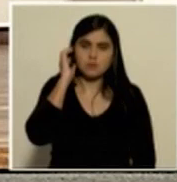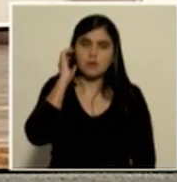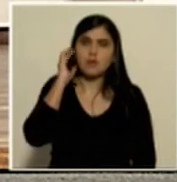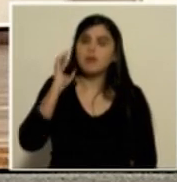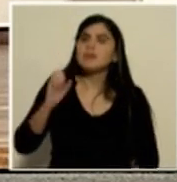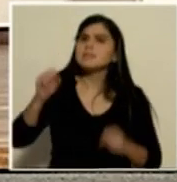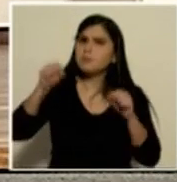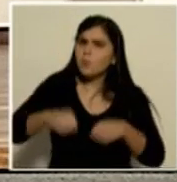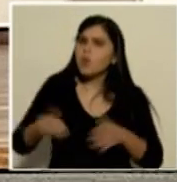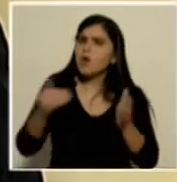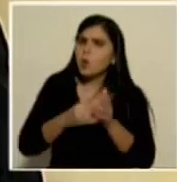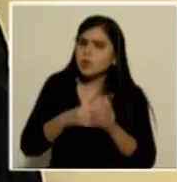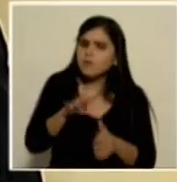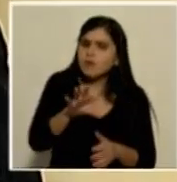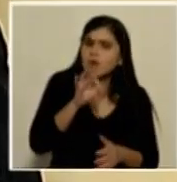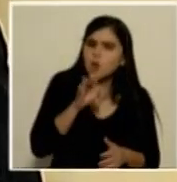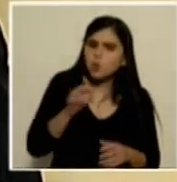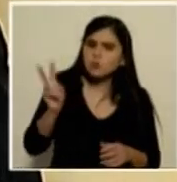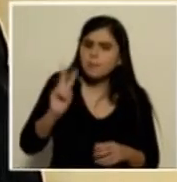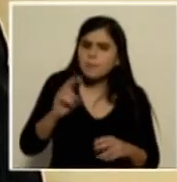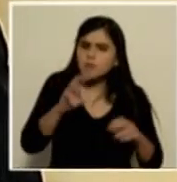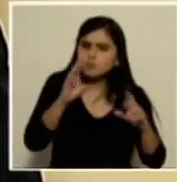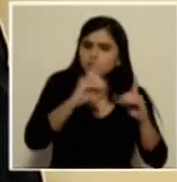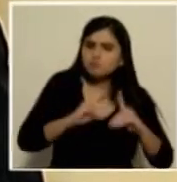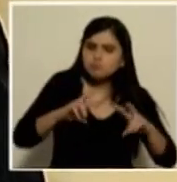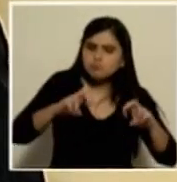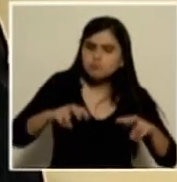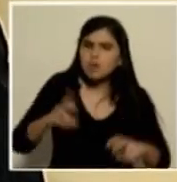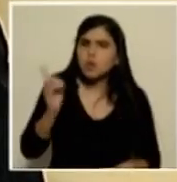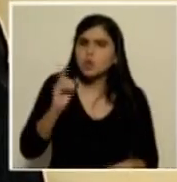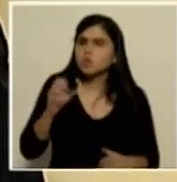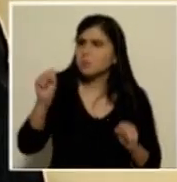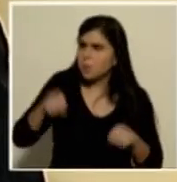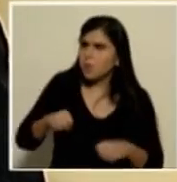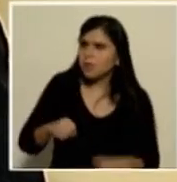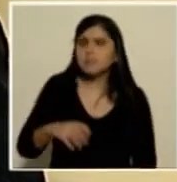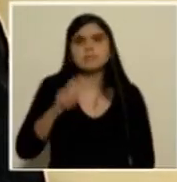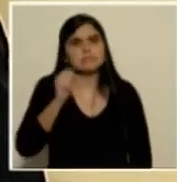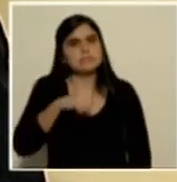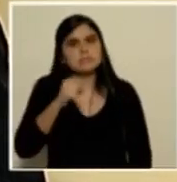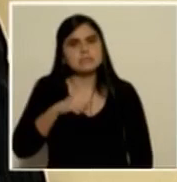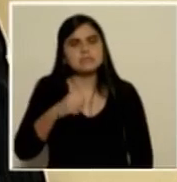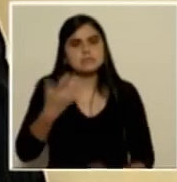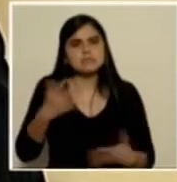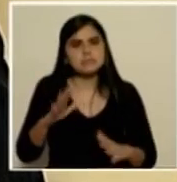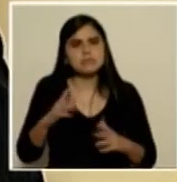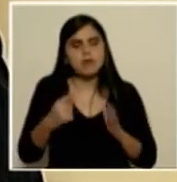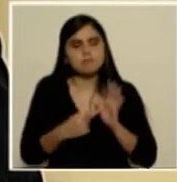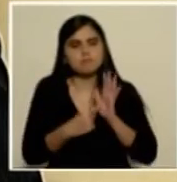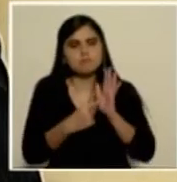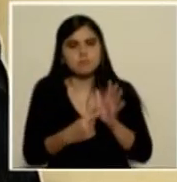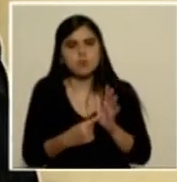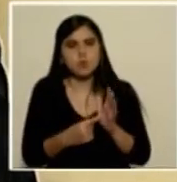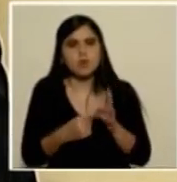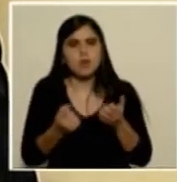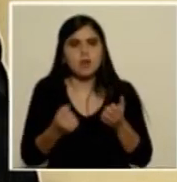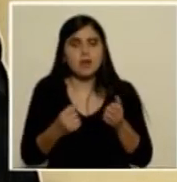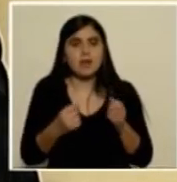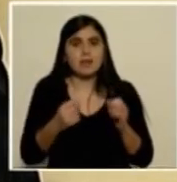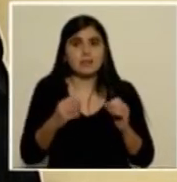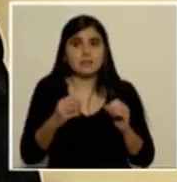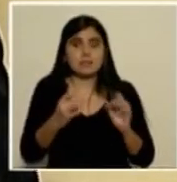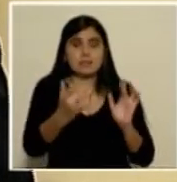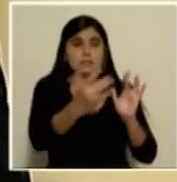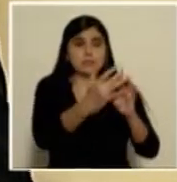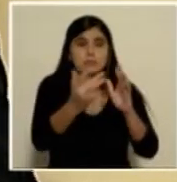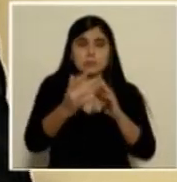ya evidencia de que existe transmisión comunitaria en ciertas zonas, pero tampoco es que hay evidencia de que la transmisión comunitaria es masiva,